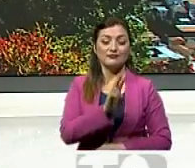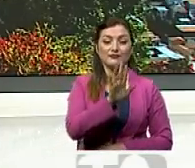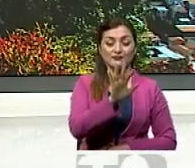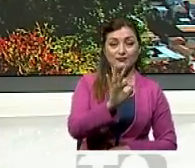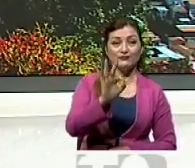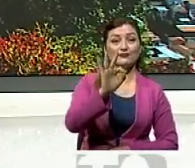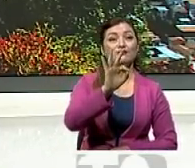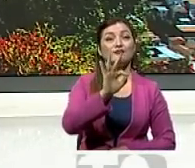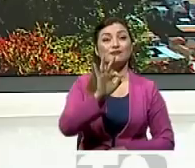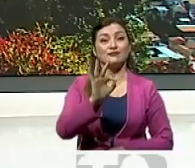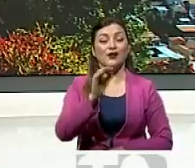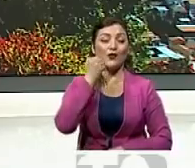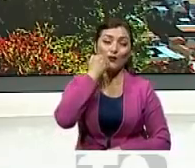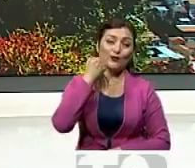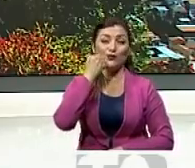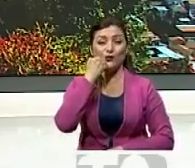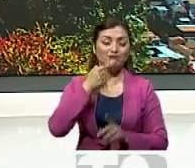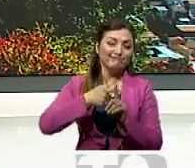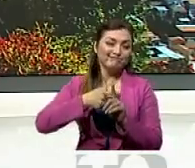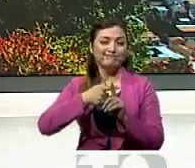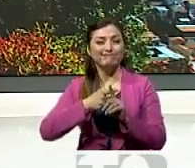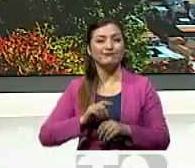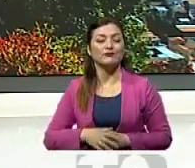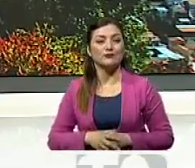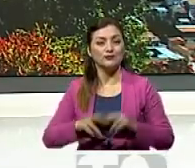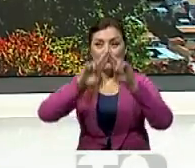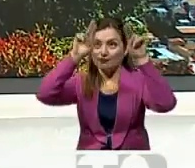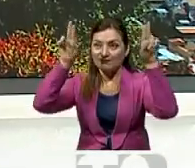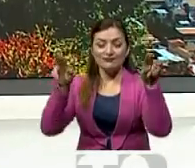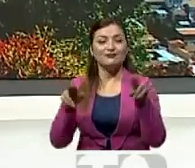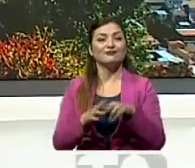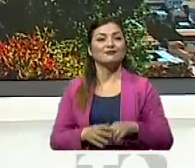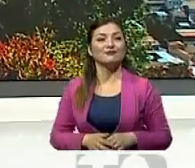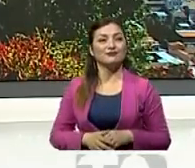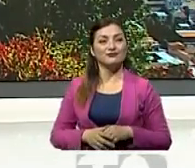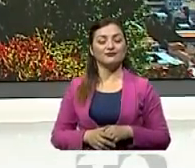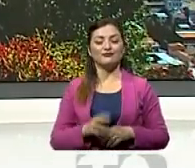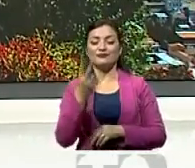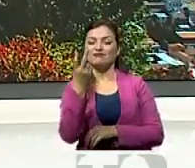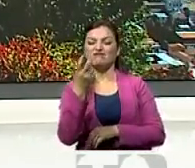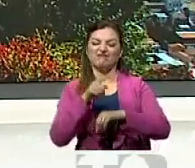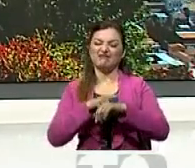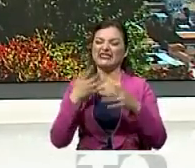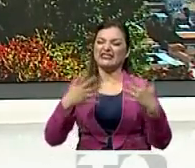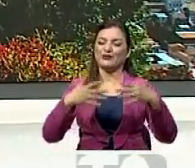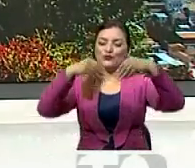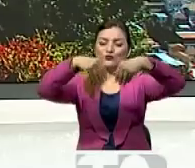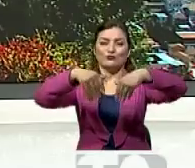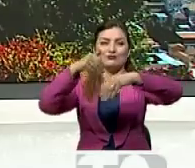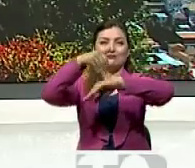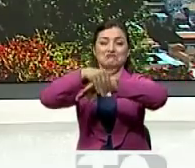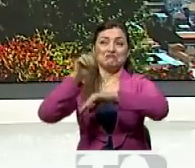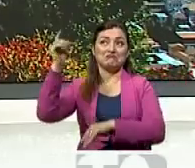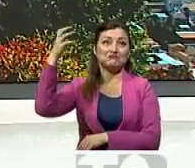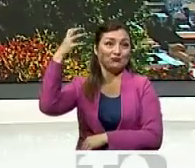temperatura bastante agradable. Está nublada también, y bueno, a partir de mediodía va a llover, pero en horas de la tarde